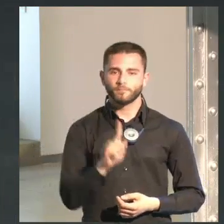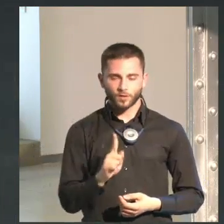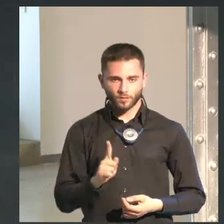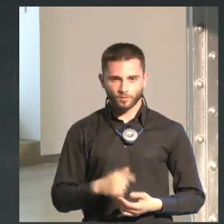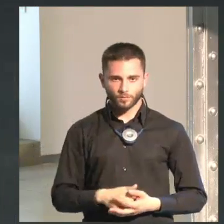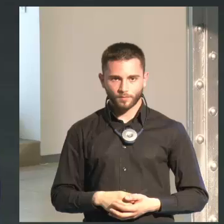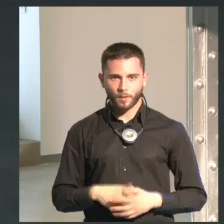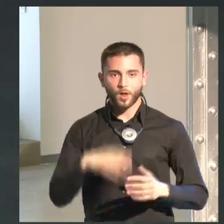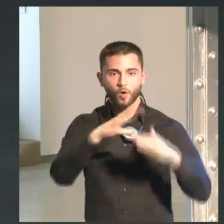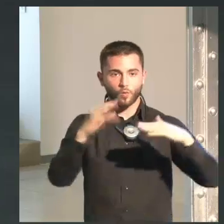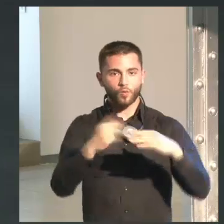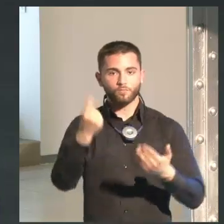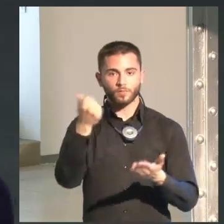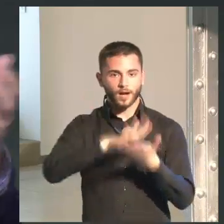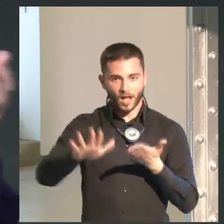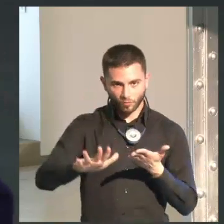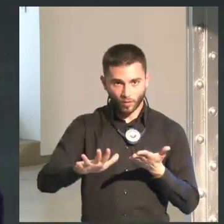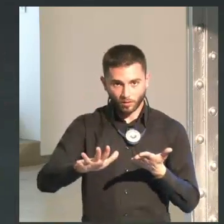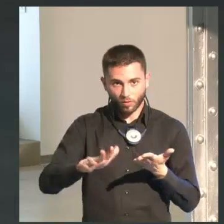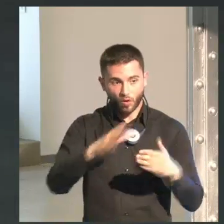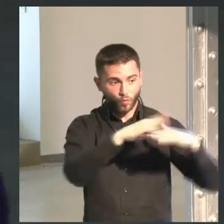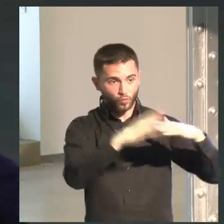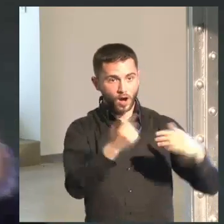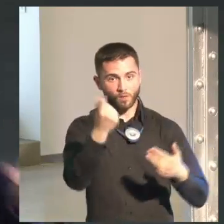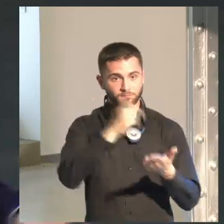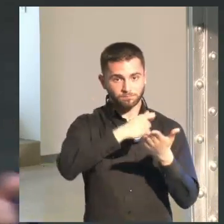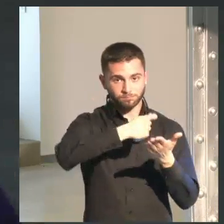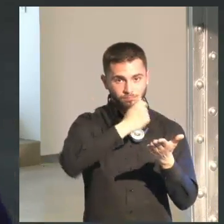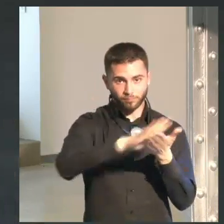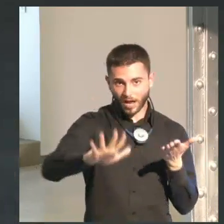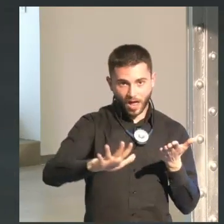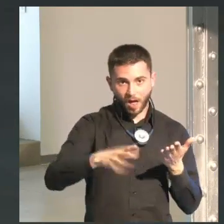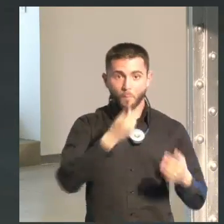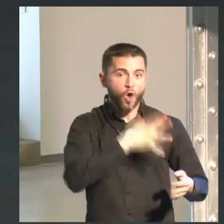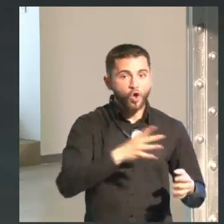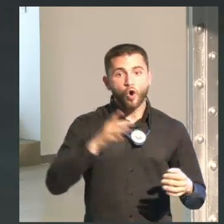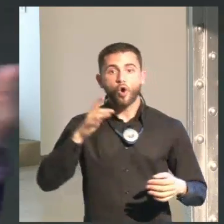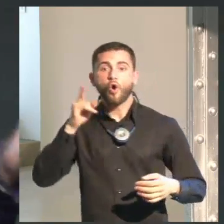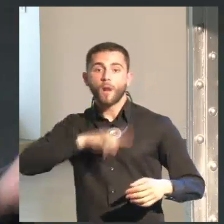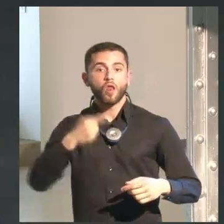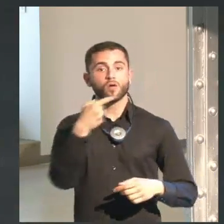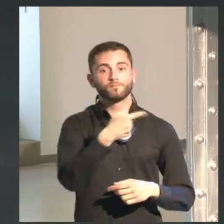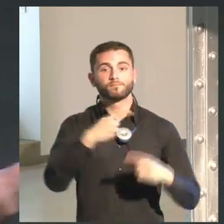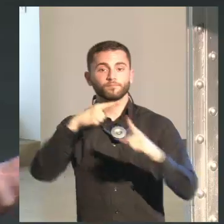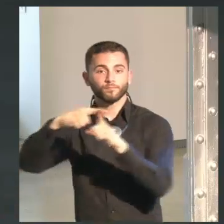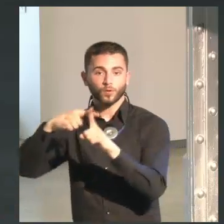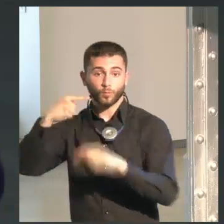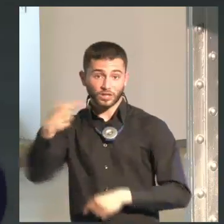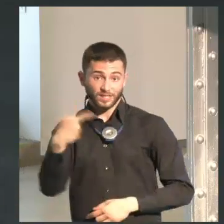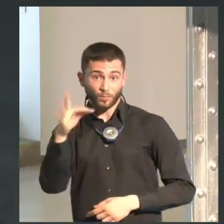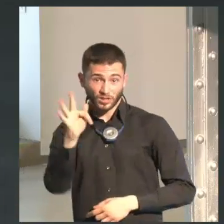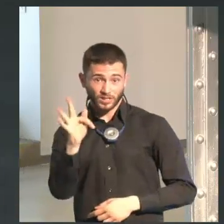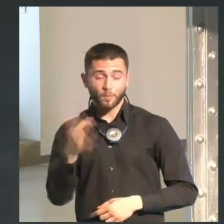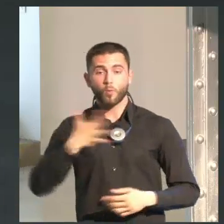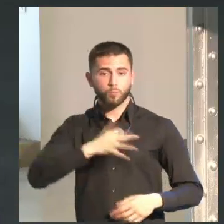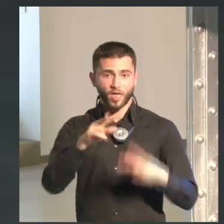para un usuario puede ser bueno, puede ser malo, no lo sé. Pero nosotros tenemos ecosistemas que ya llevan mucho tiempo, estoy pensando por ejemplo en la radio, que